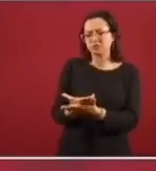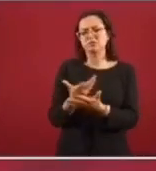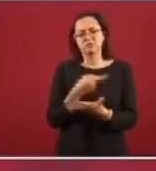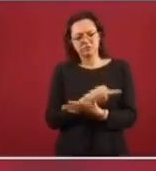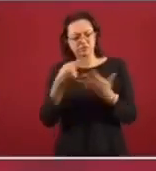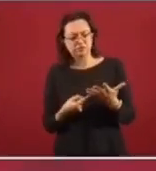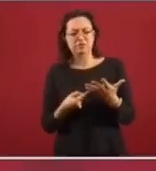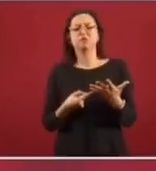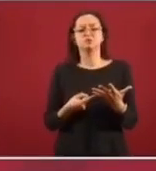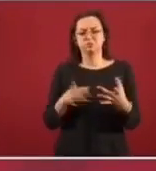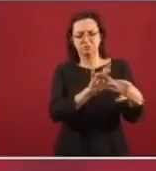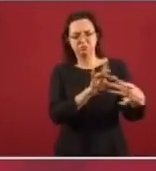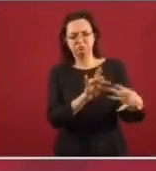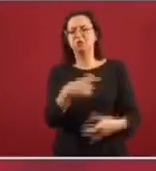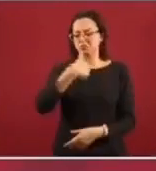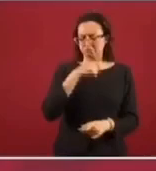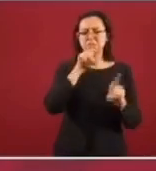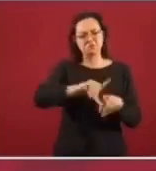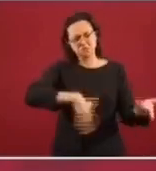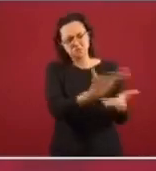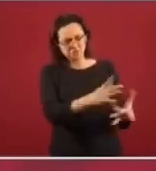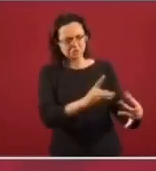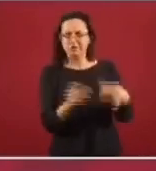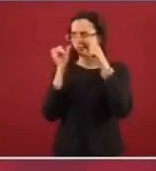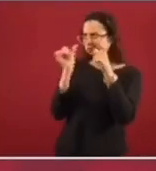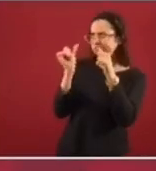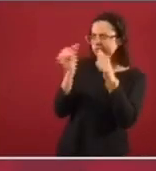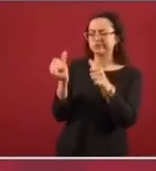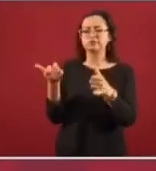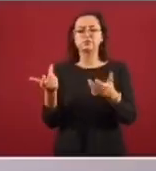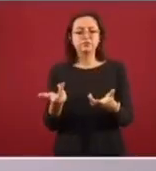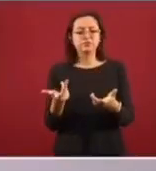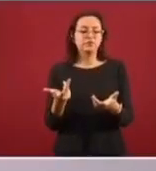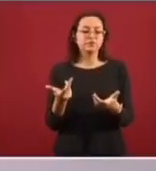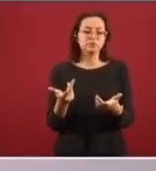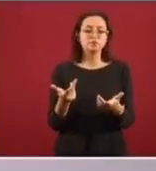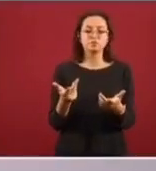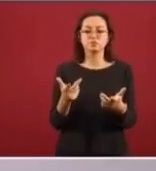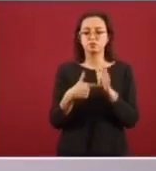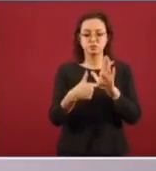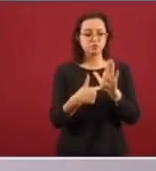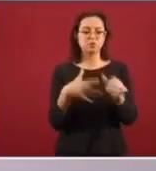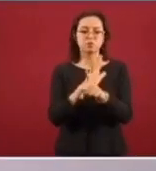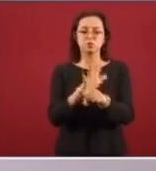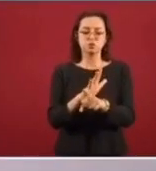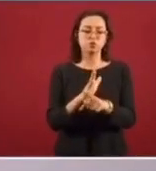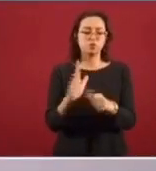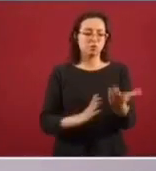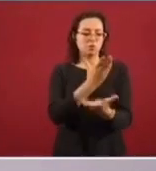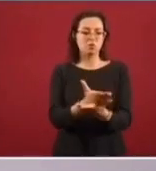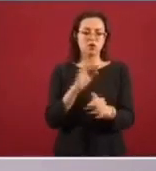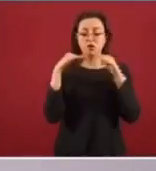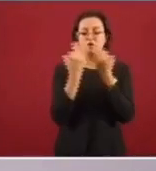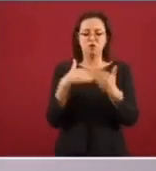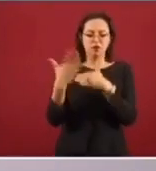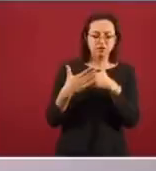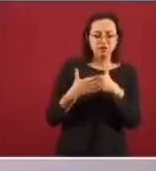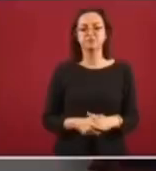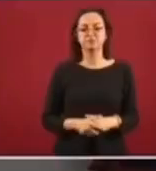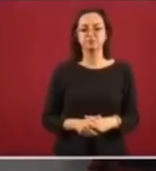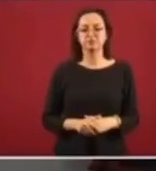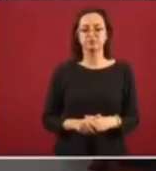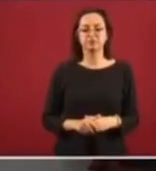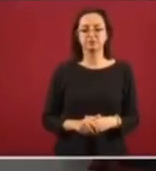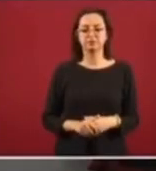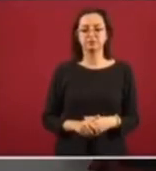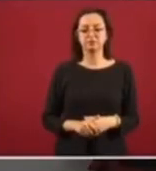escucharon también mi planteamiento, les expliqué acerca de el modelo que vamos a poner en práctica.